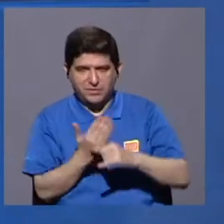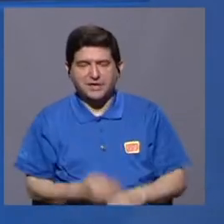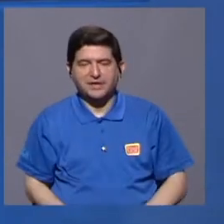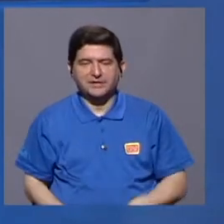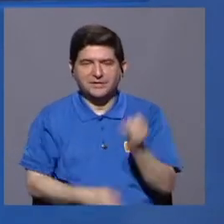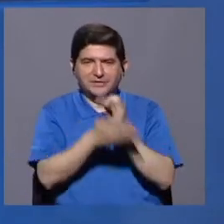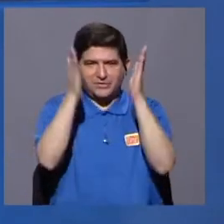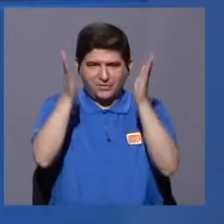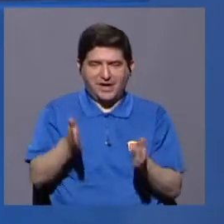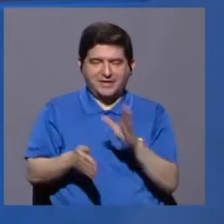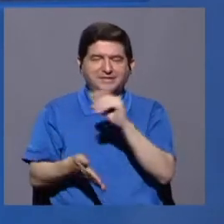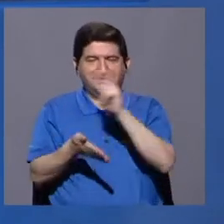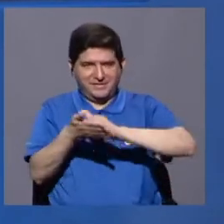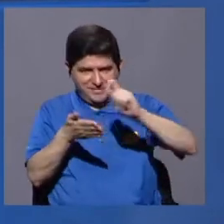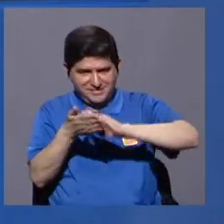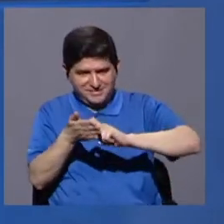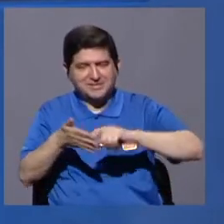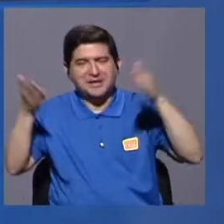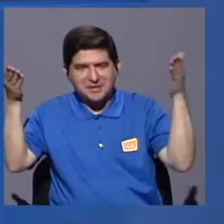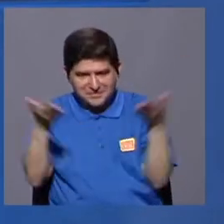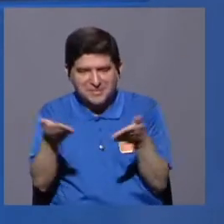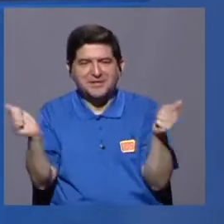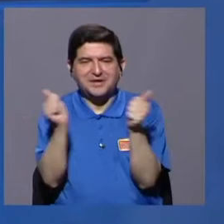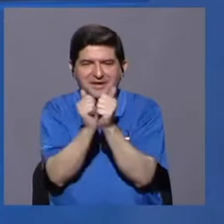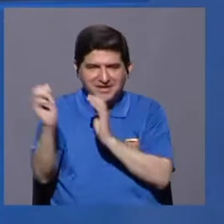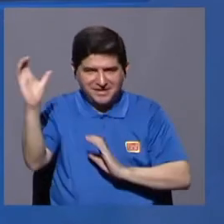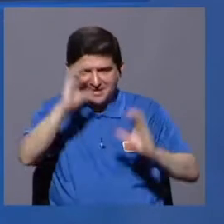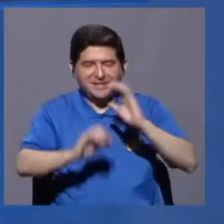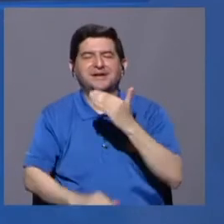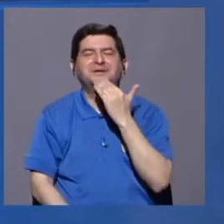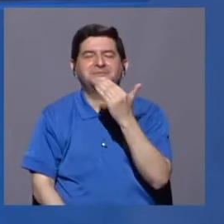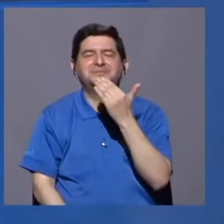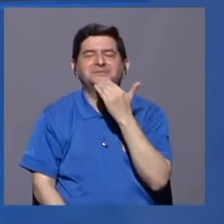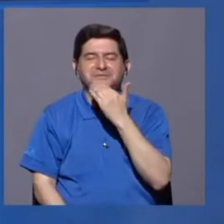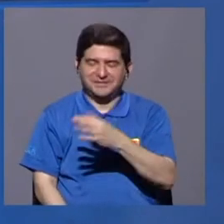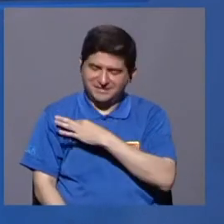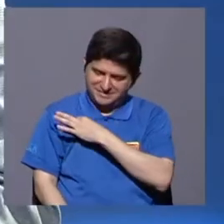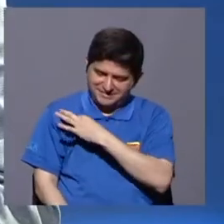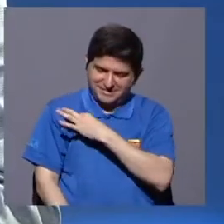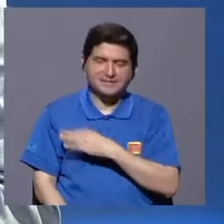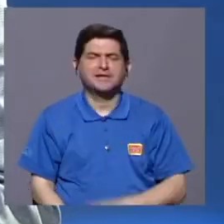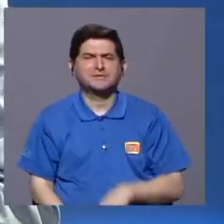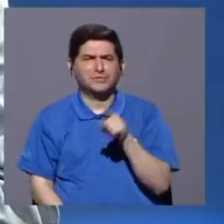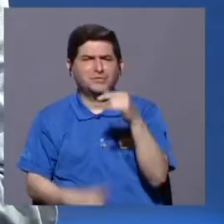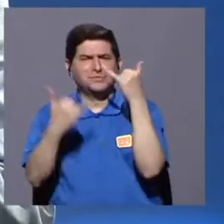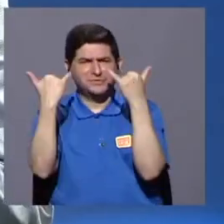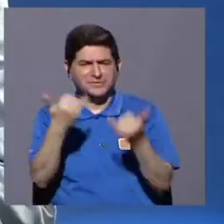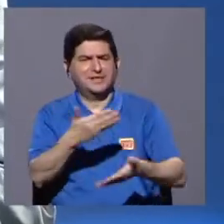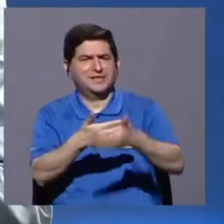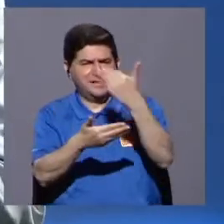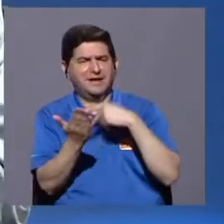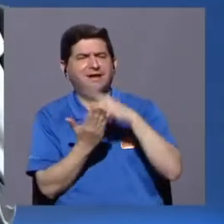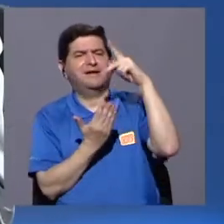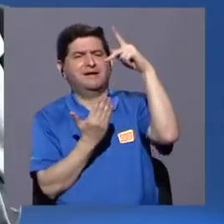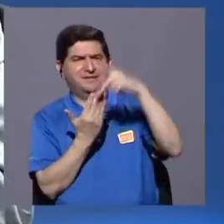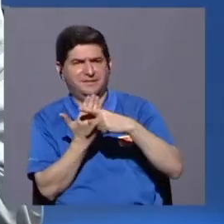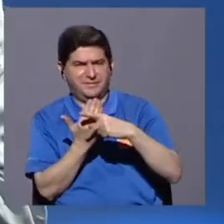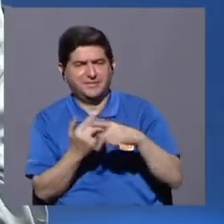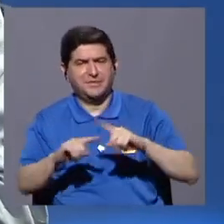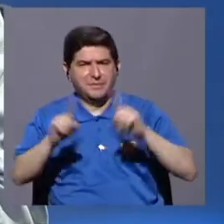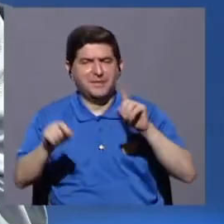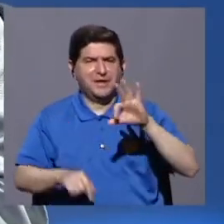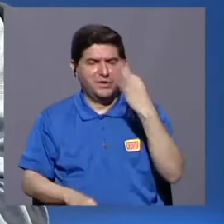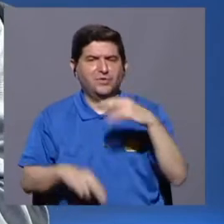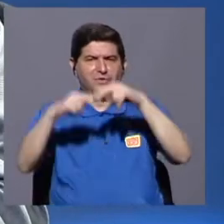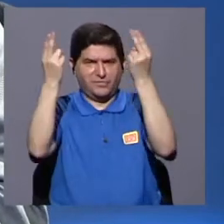escritora. Bienvenida, Andrea, a Conciencia. Muchísimas gracias por la invitación. Usted había estado en otro programa, pero en forma